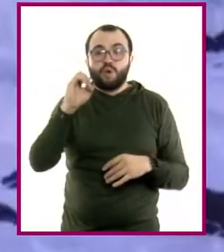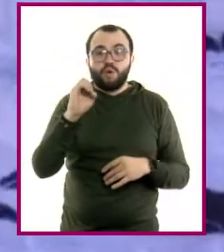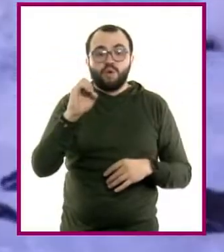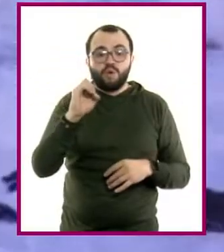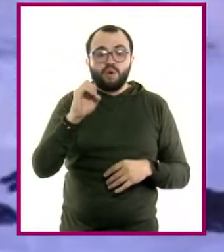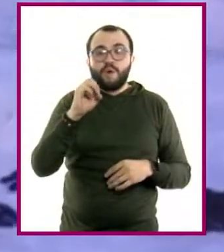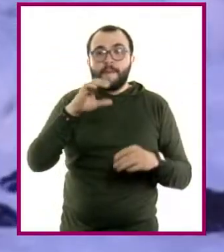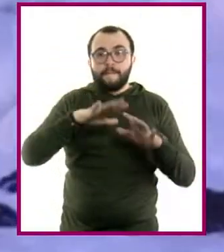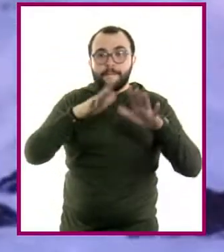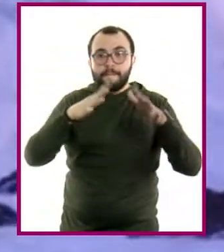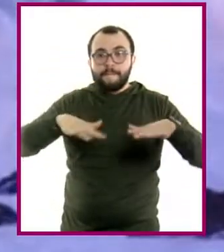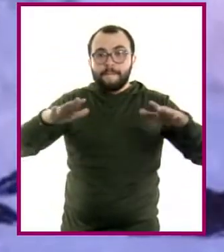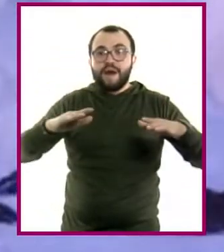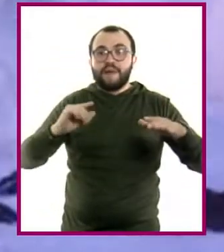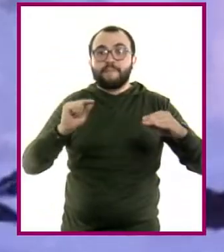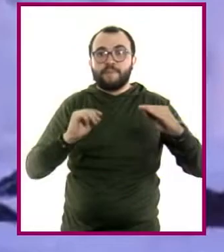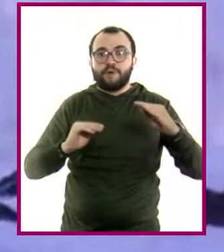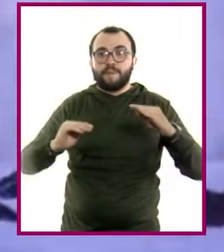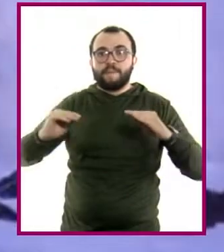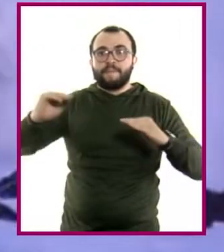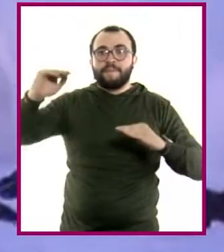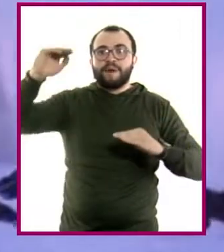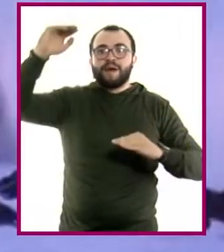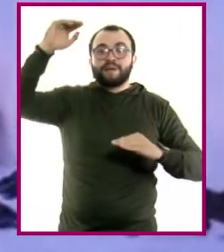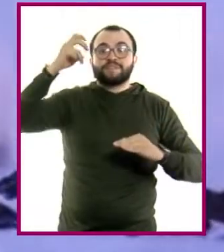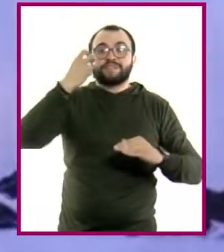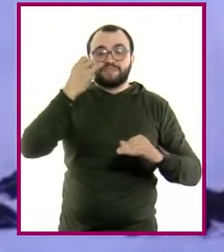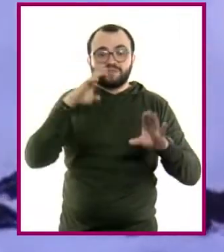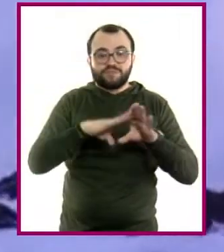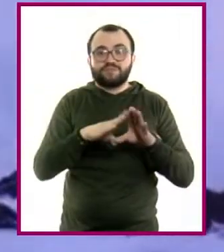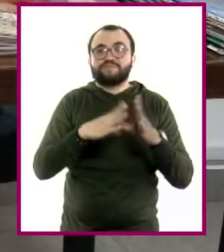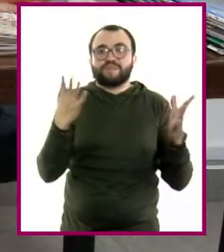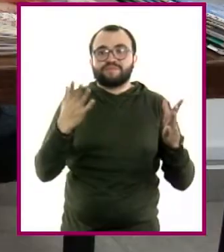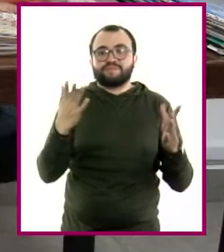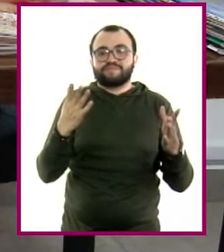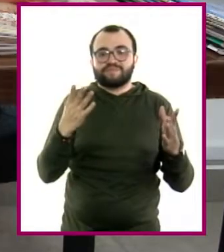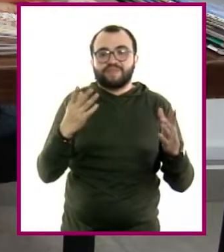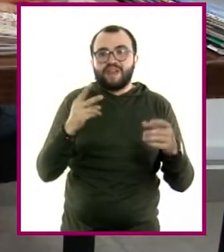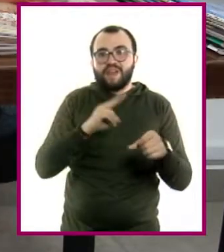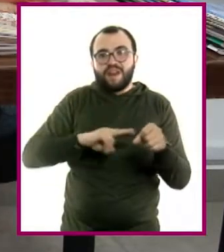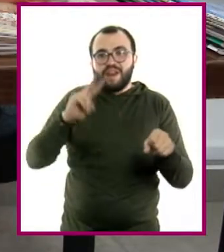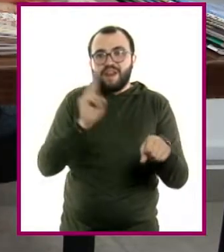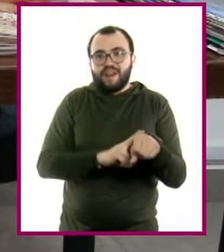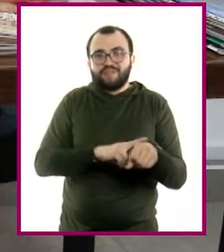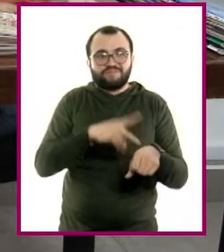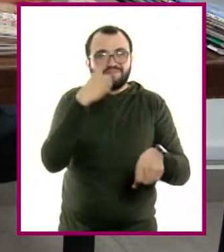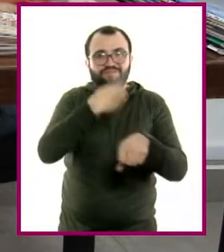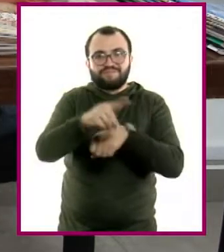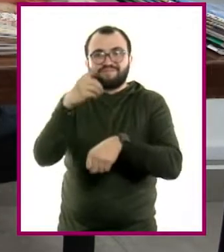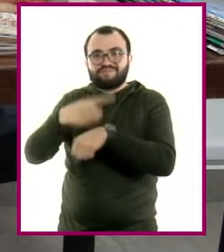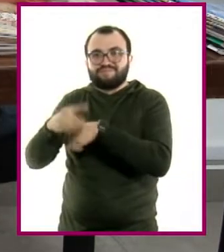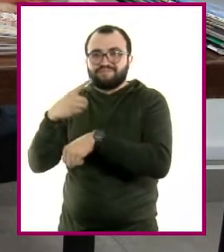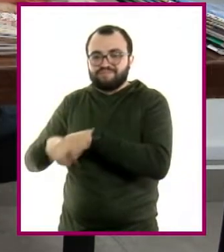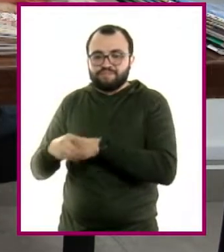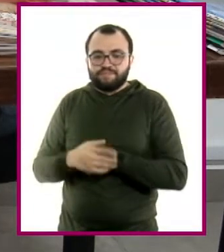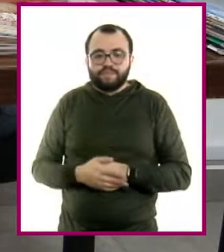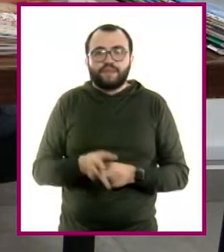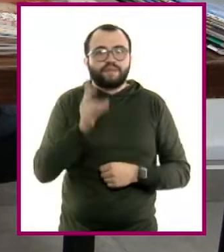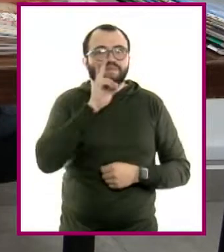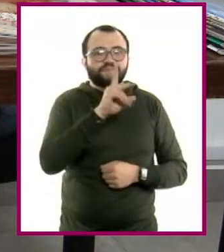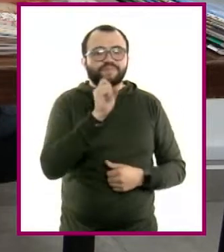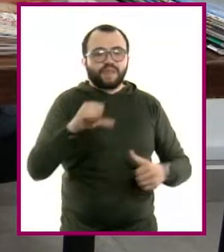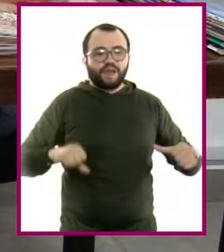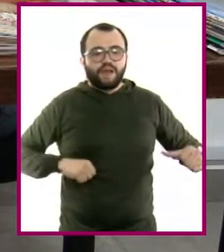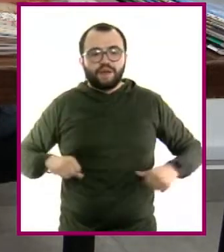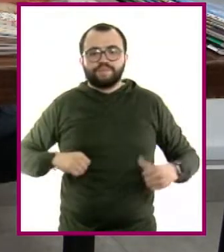del nivel del mar, fenómenos que agravan los desastres naturales. Sí, creo que es muy importante que veamos las acciones que